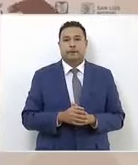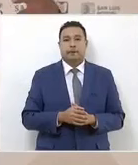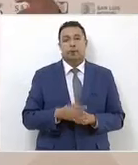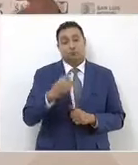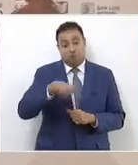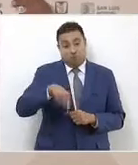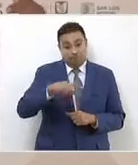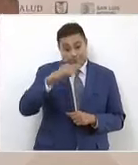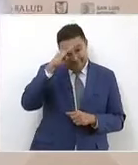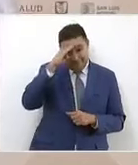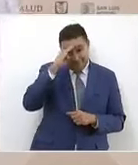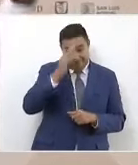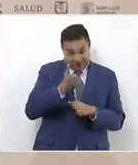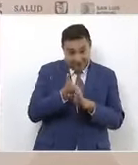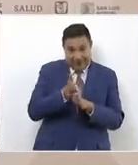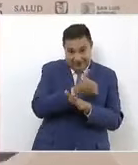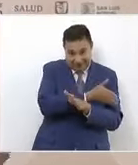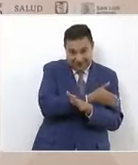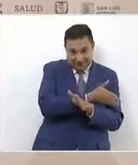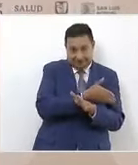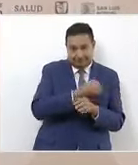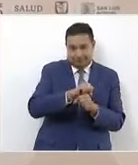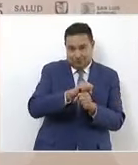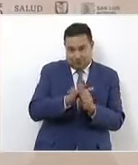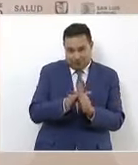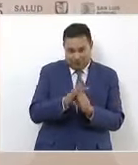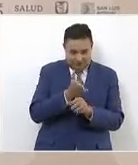pensado de llevar a cabo